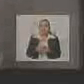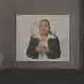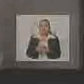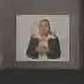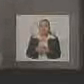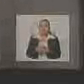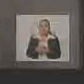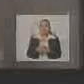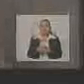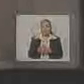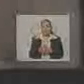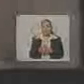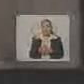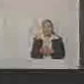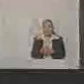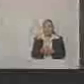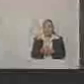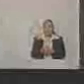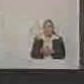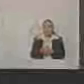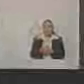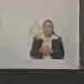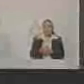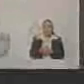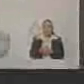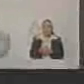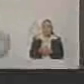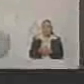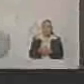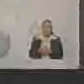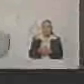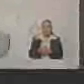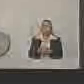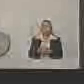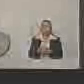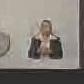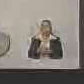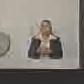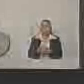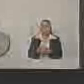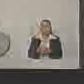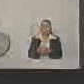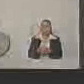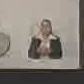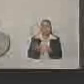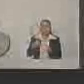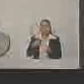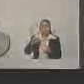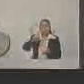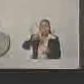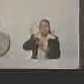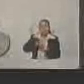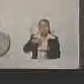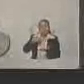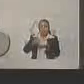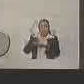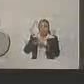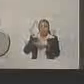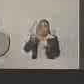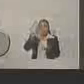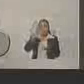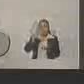listos. Adelante, por favor, candidata. Mil gracias. Dentro de mis propuestas, he marcado tres ejes